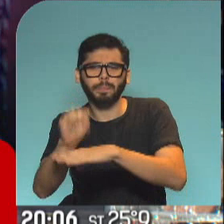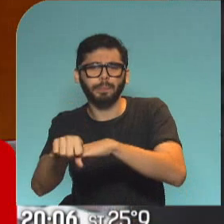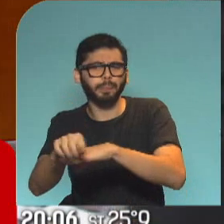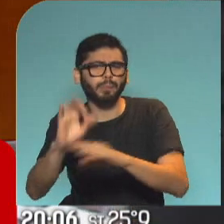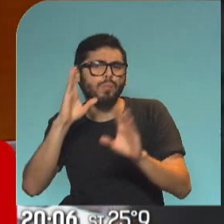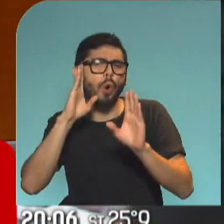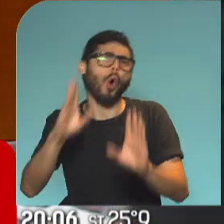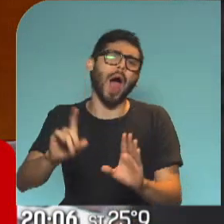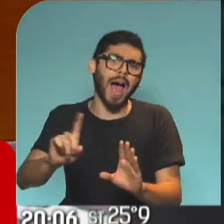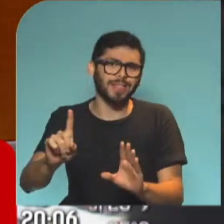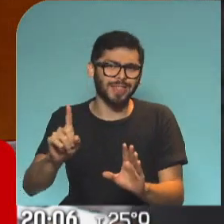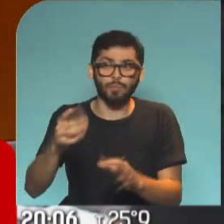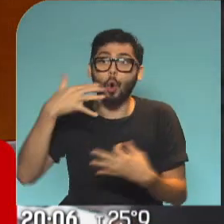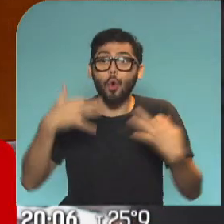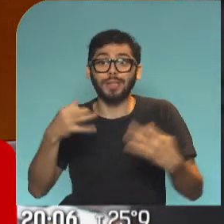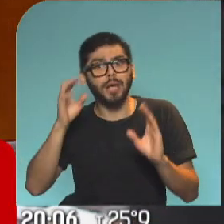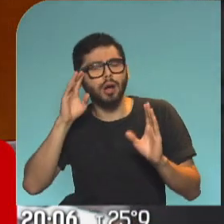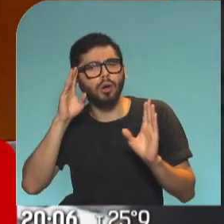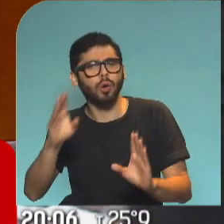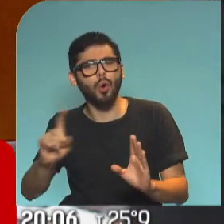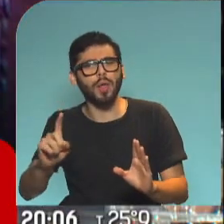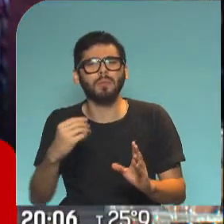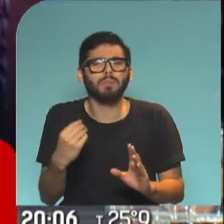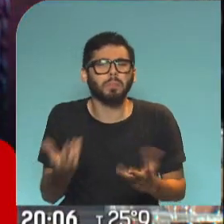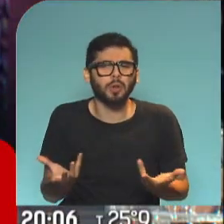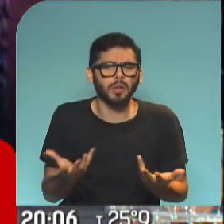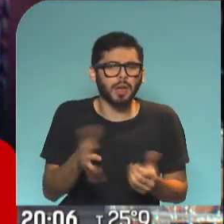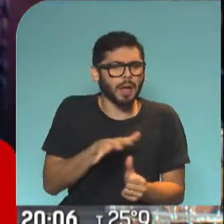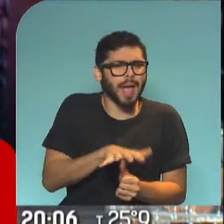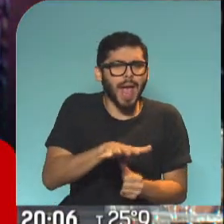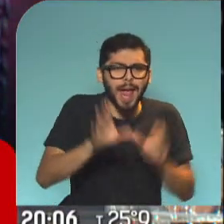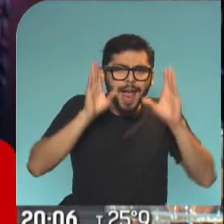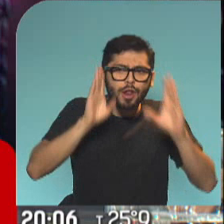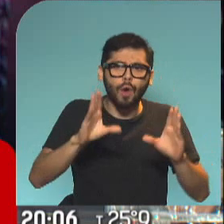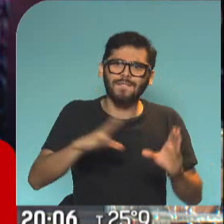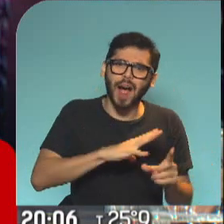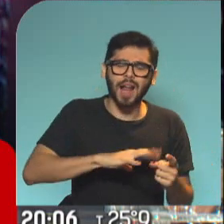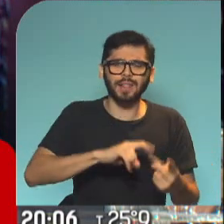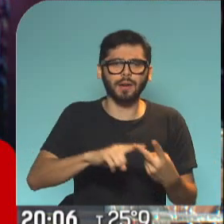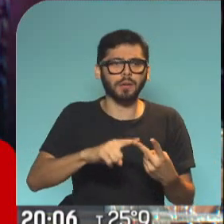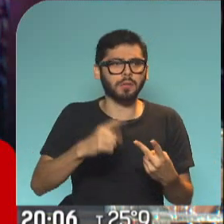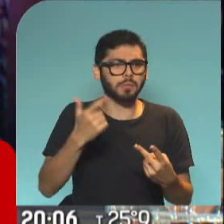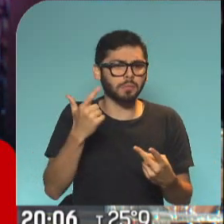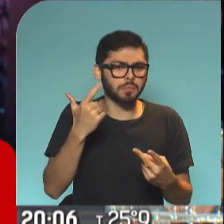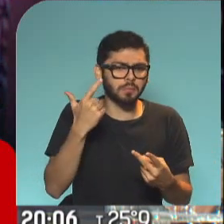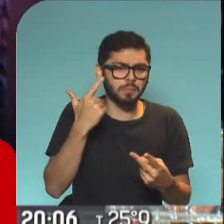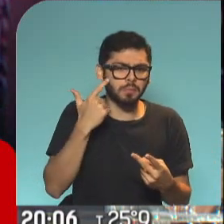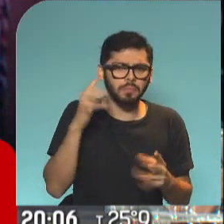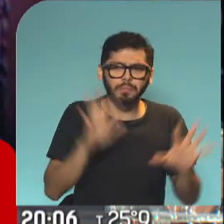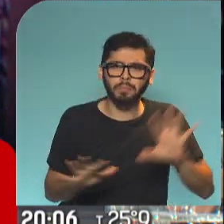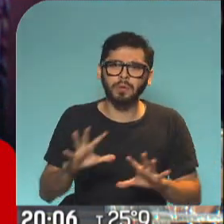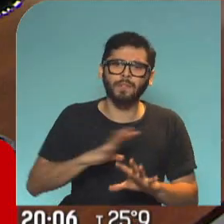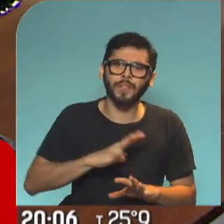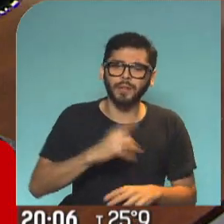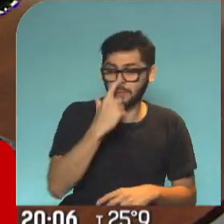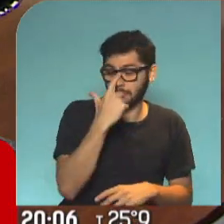atendidas por la justicia cuál es la razón falta de perspectiva de género falta de inteligencia hace unos días simplemente